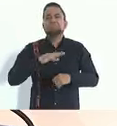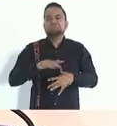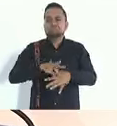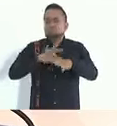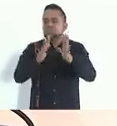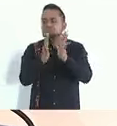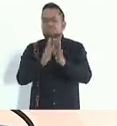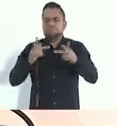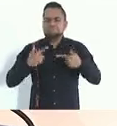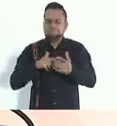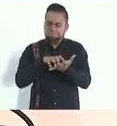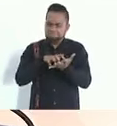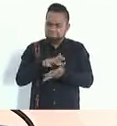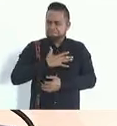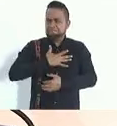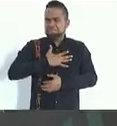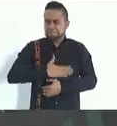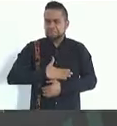democracia, no